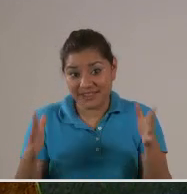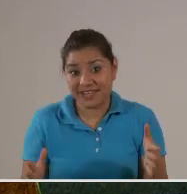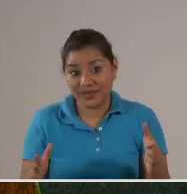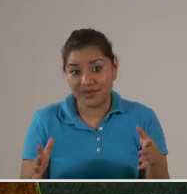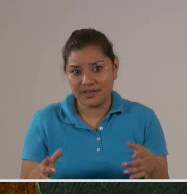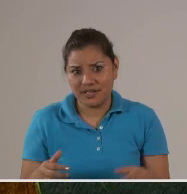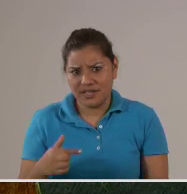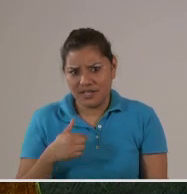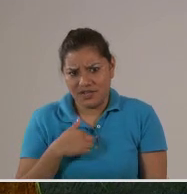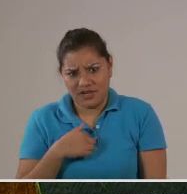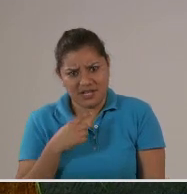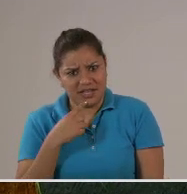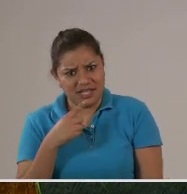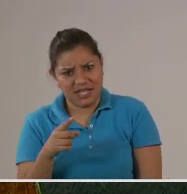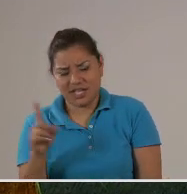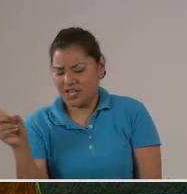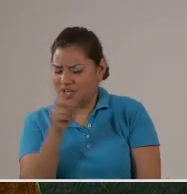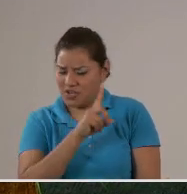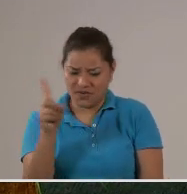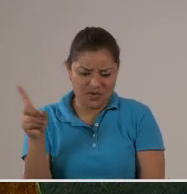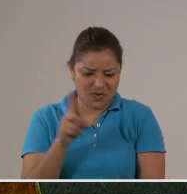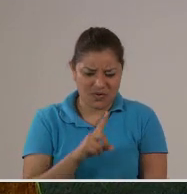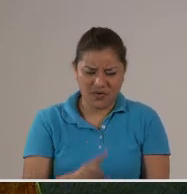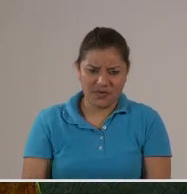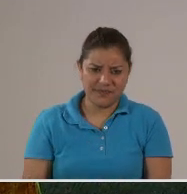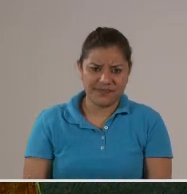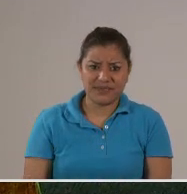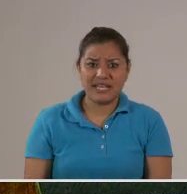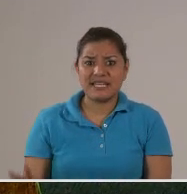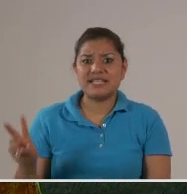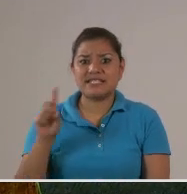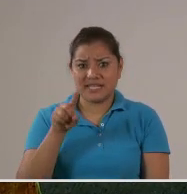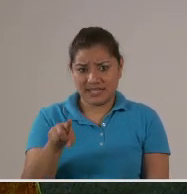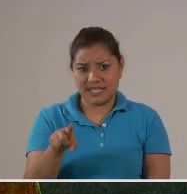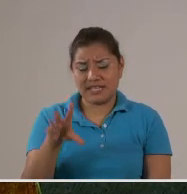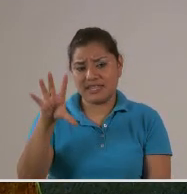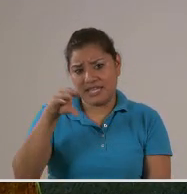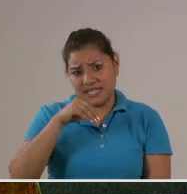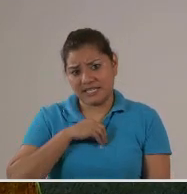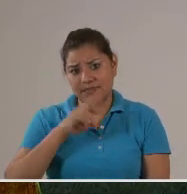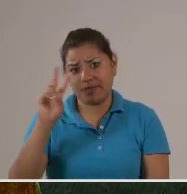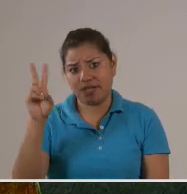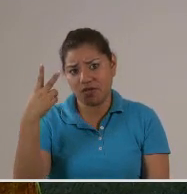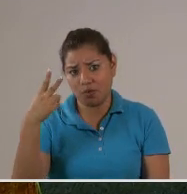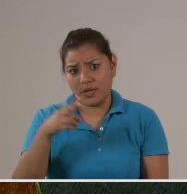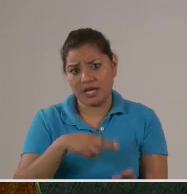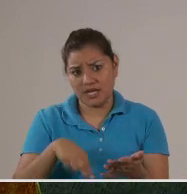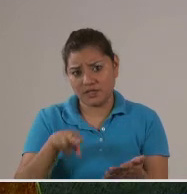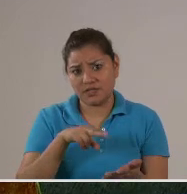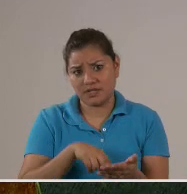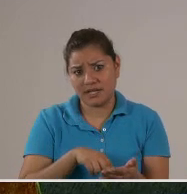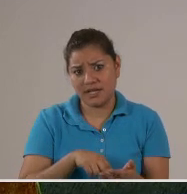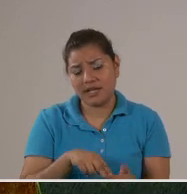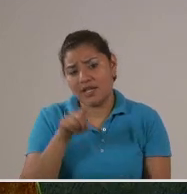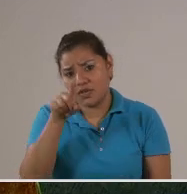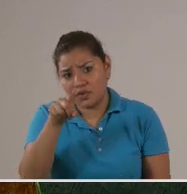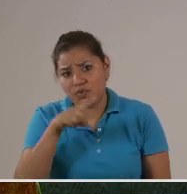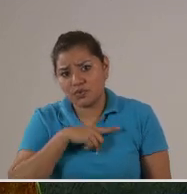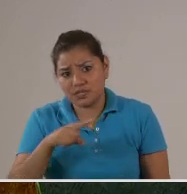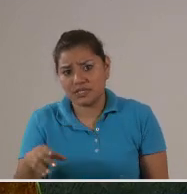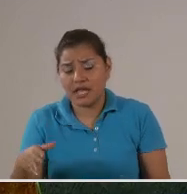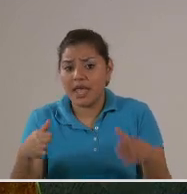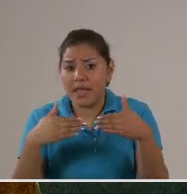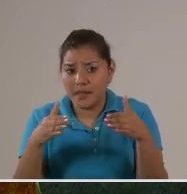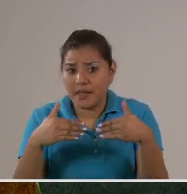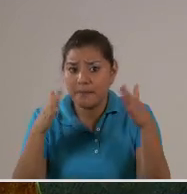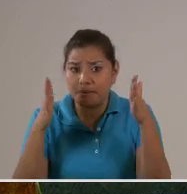creer tú te aceptan doble nacionalidad en en Sí entonces panameño y el